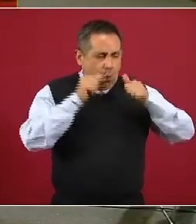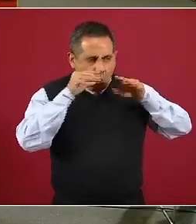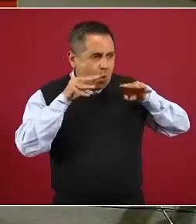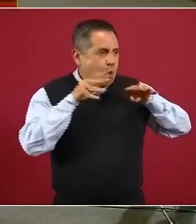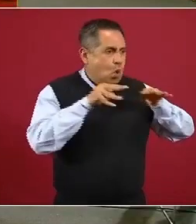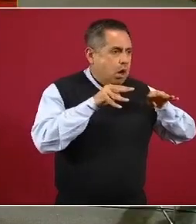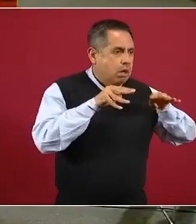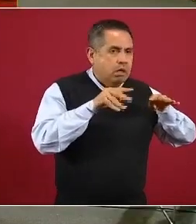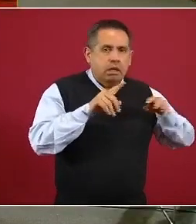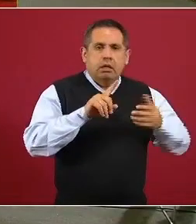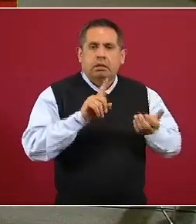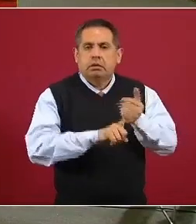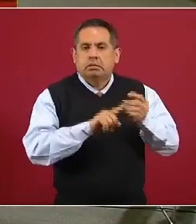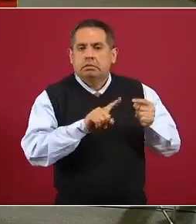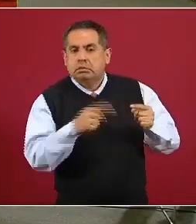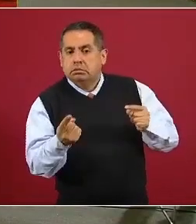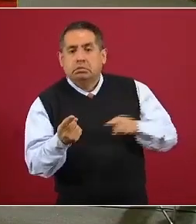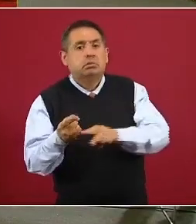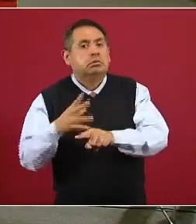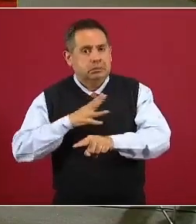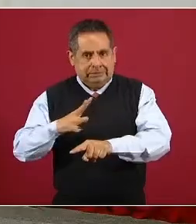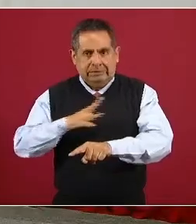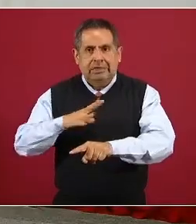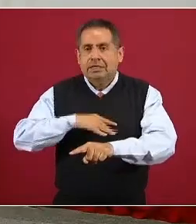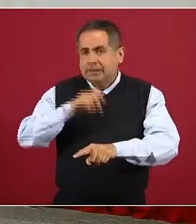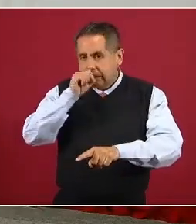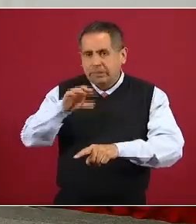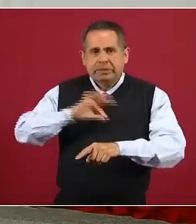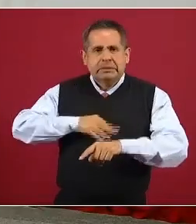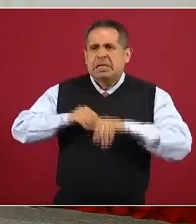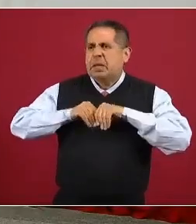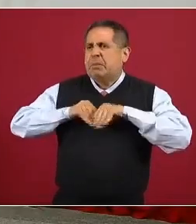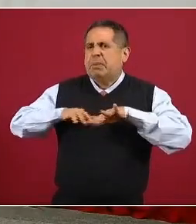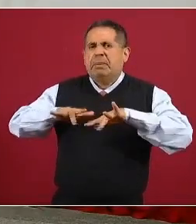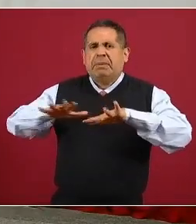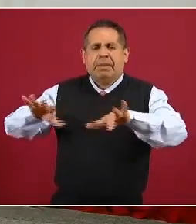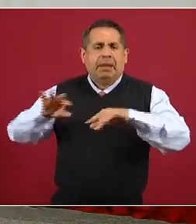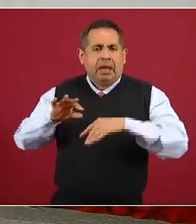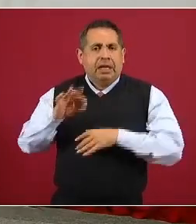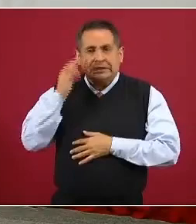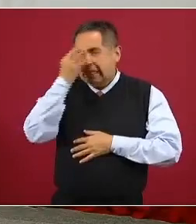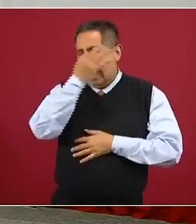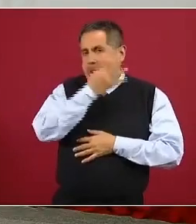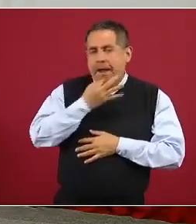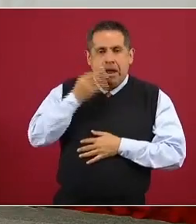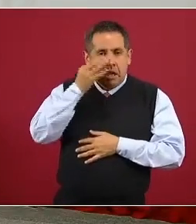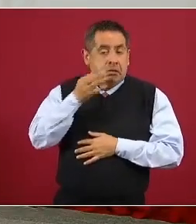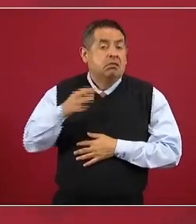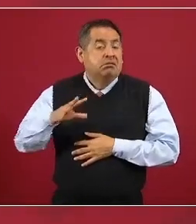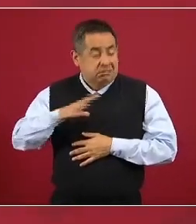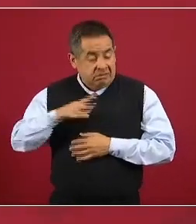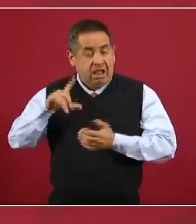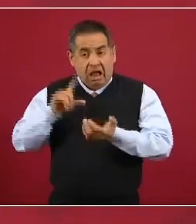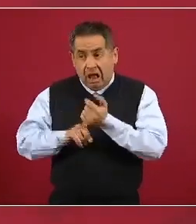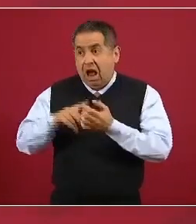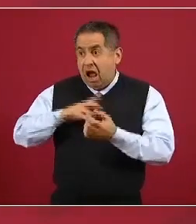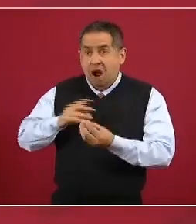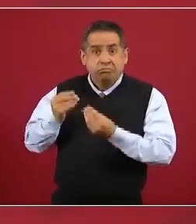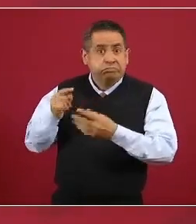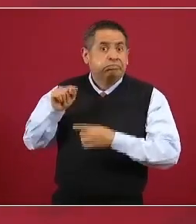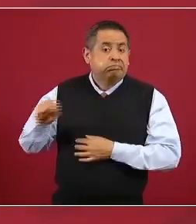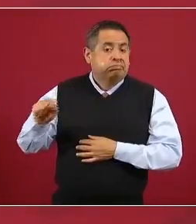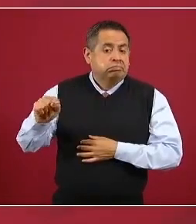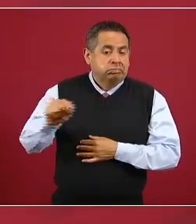atención tanto pública como de los medios, pero precisamente algo que también queremos comunicarles hoy es que tuvimos un brote